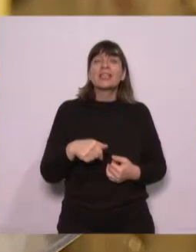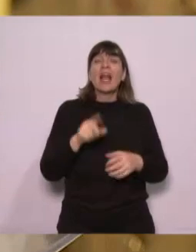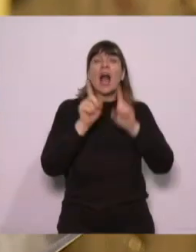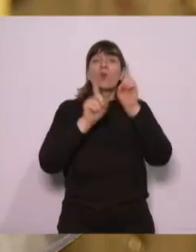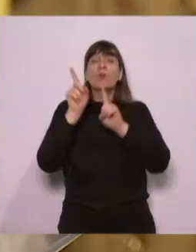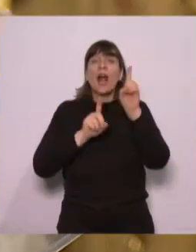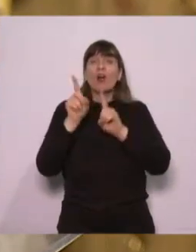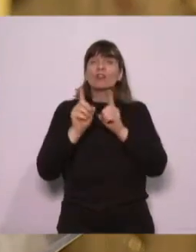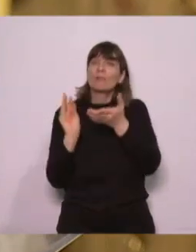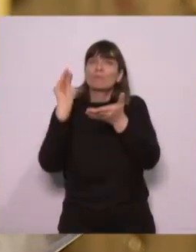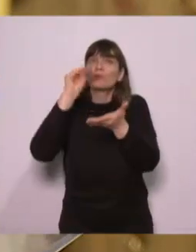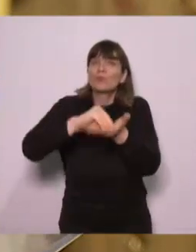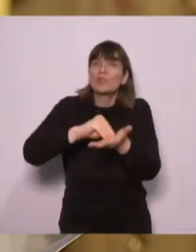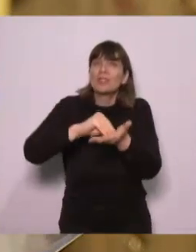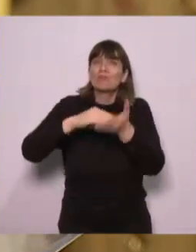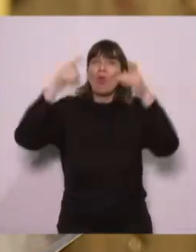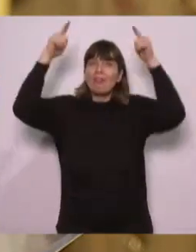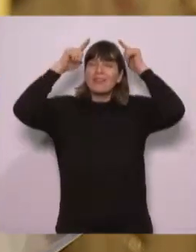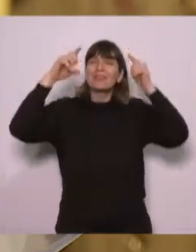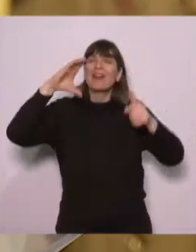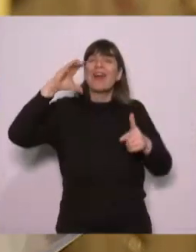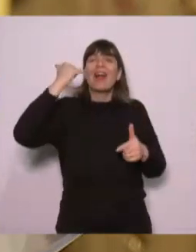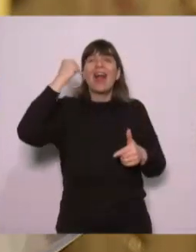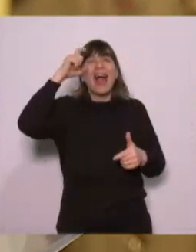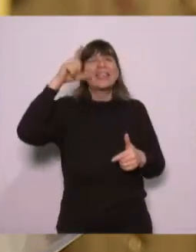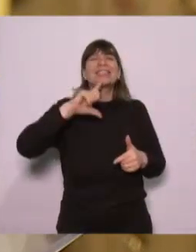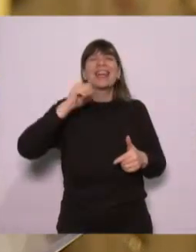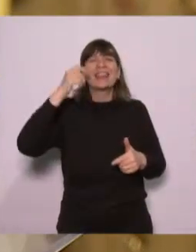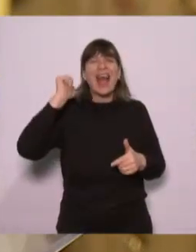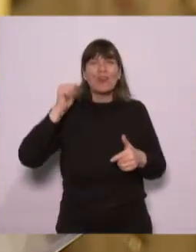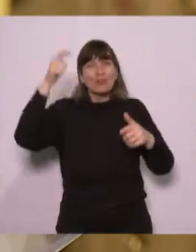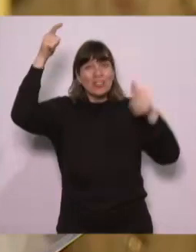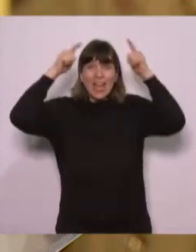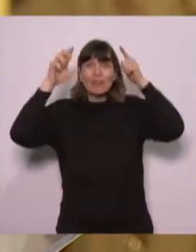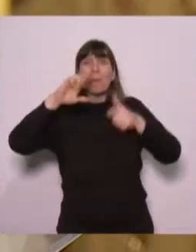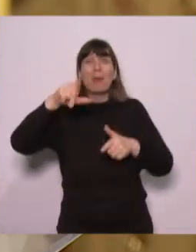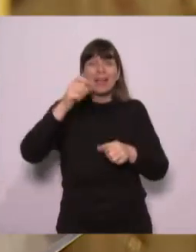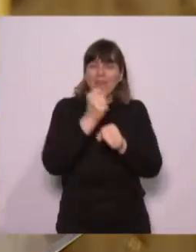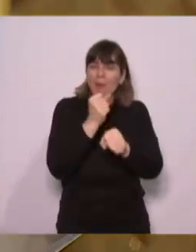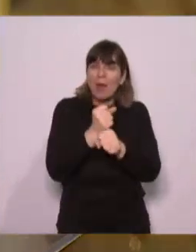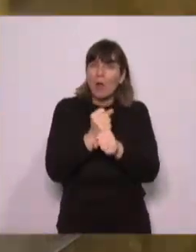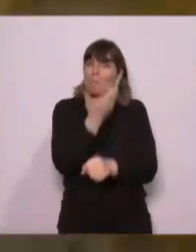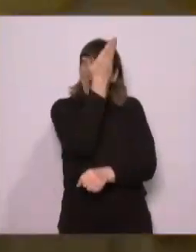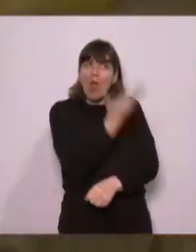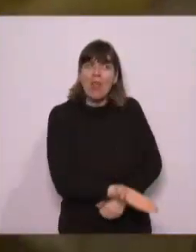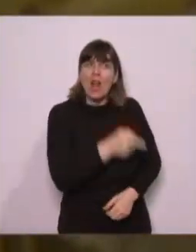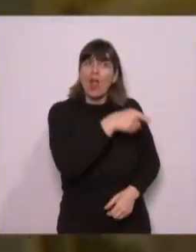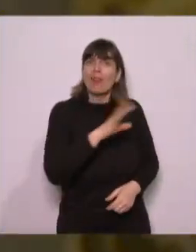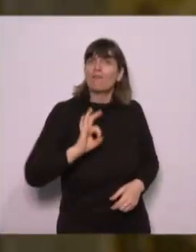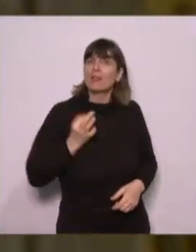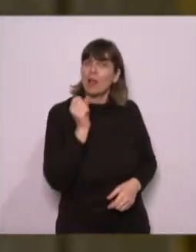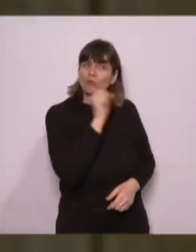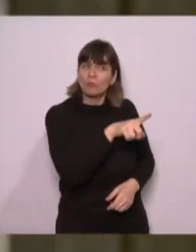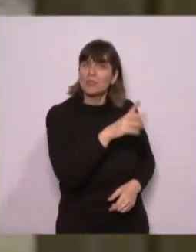algunas cosas hemos agregado de San Cayetano porque es un modelo de vida para nosotros y porque